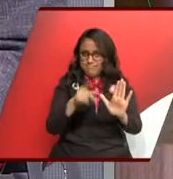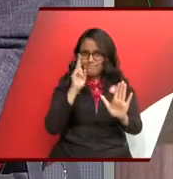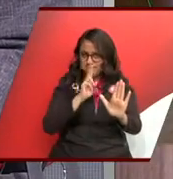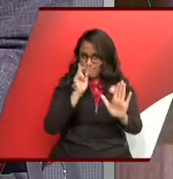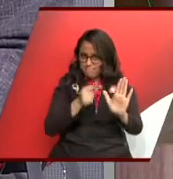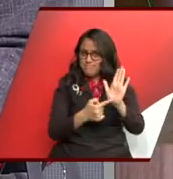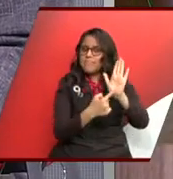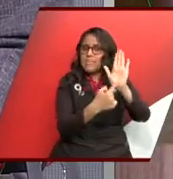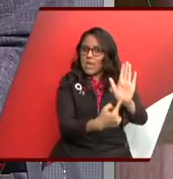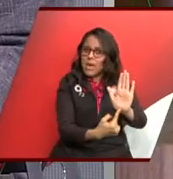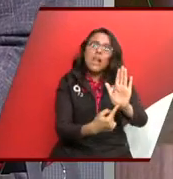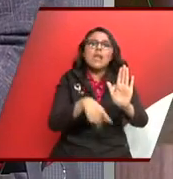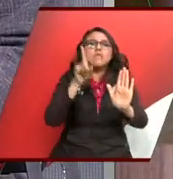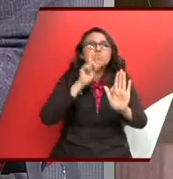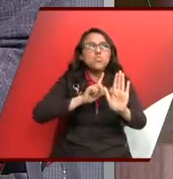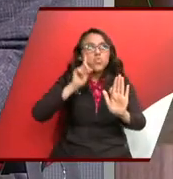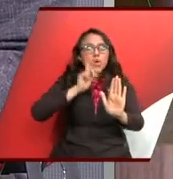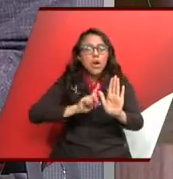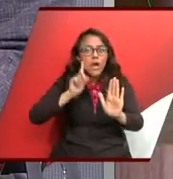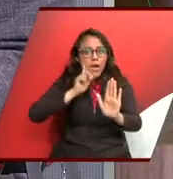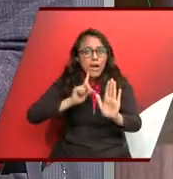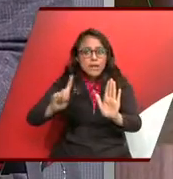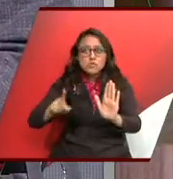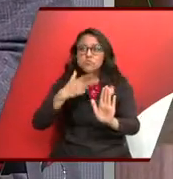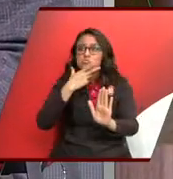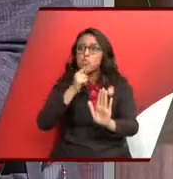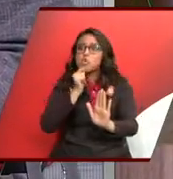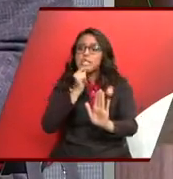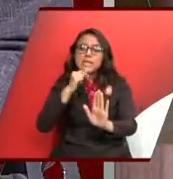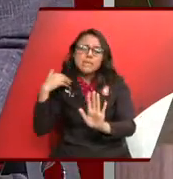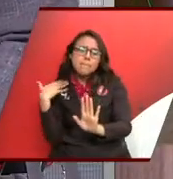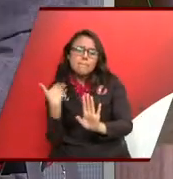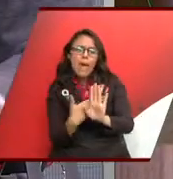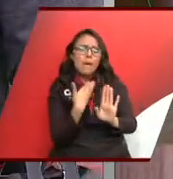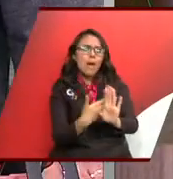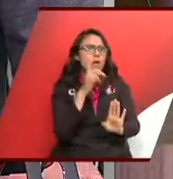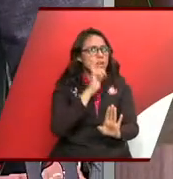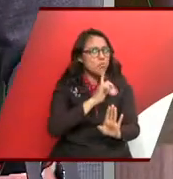las pobres señoras las andan madreando a los polis. O sea, aquí es distinto.